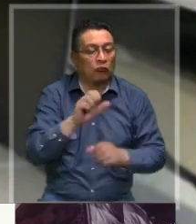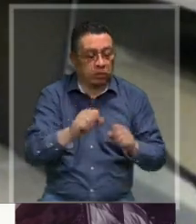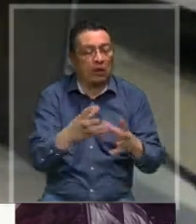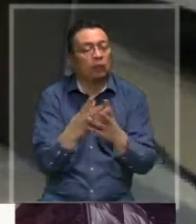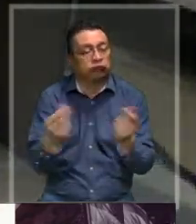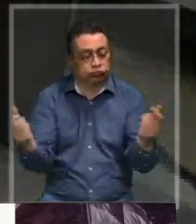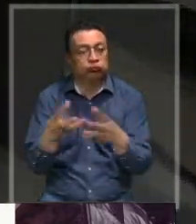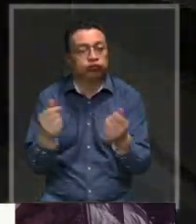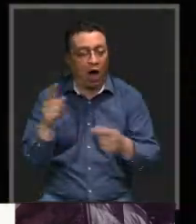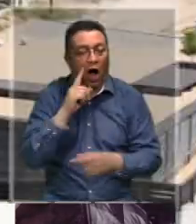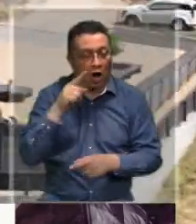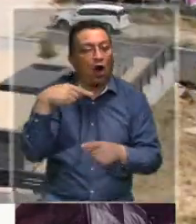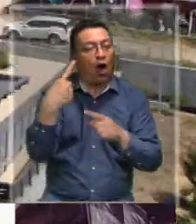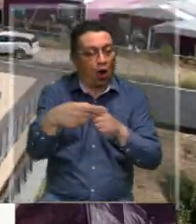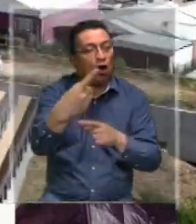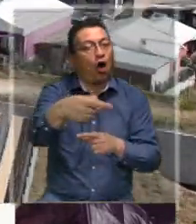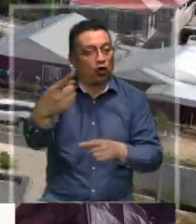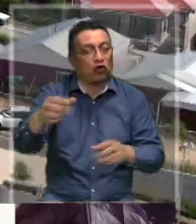fuego.